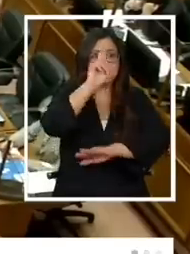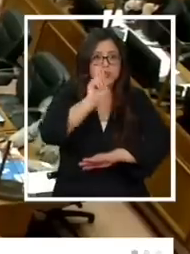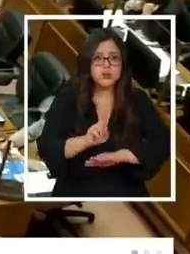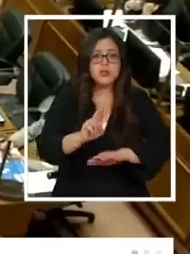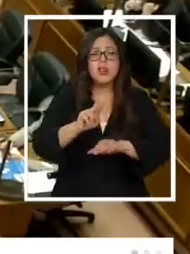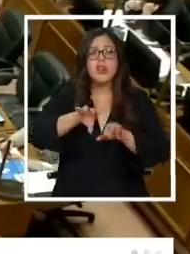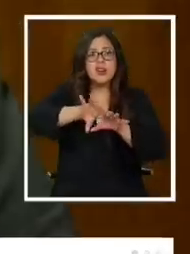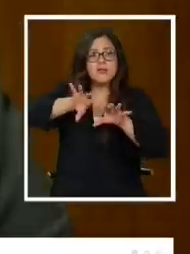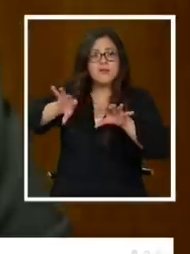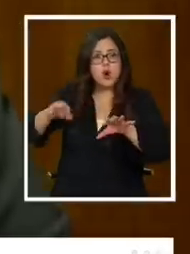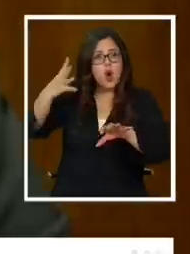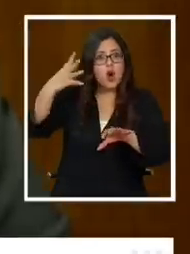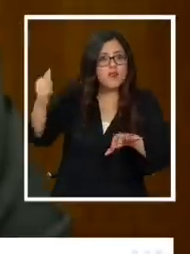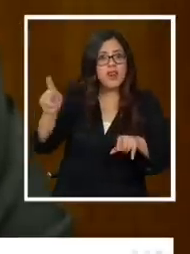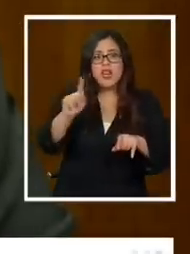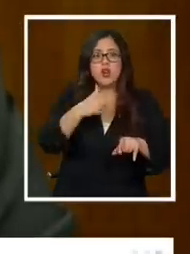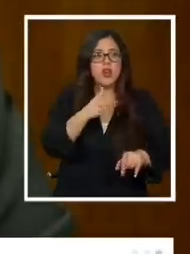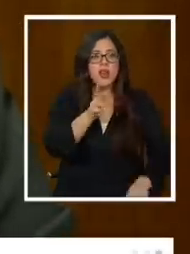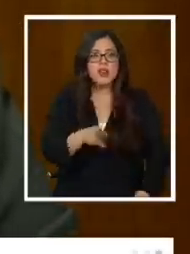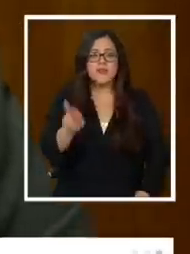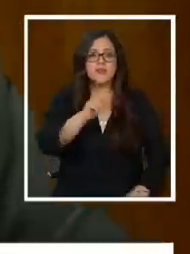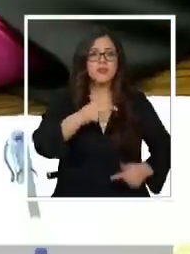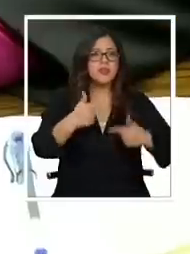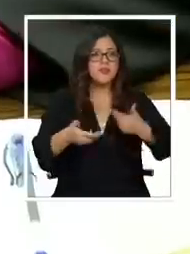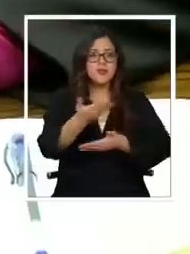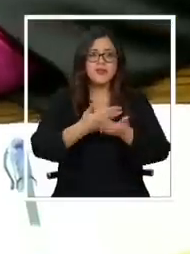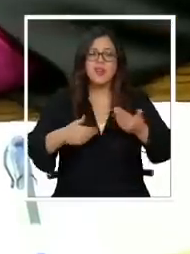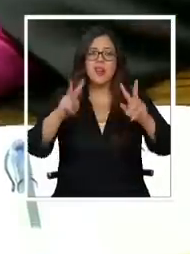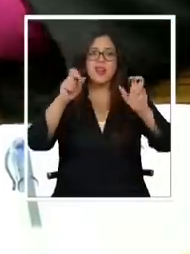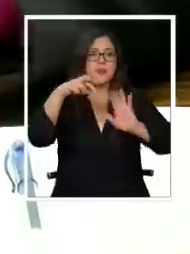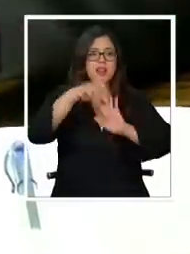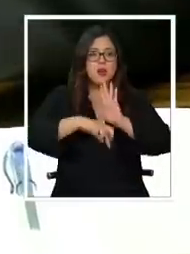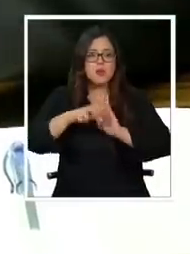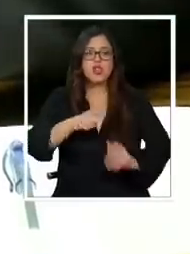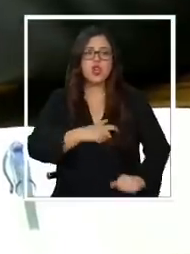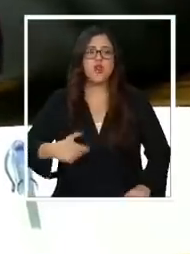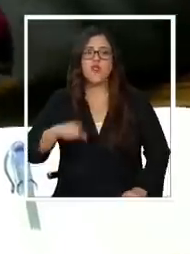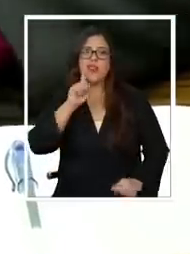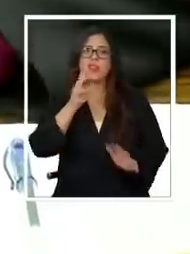atrás un episodio que no quieren se repita en la discusión de los proyectos que el gobierno tiene en carpeta.